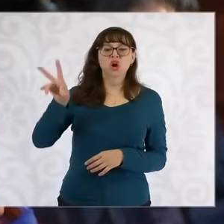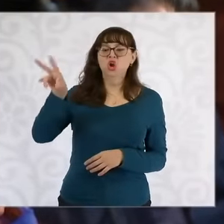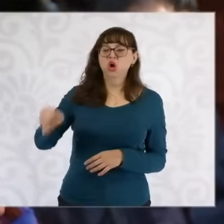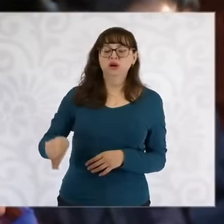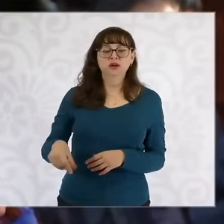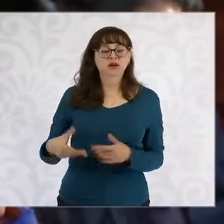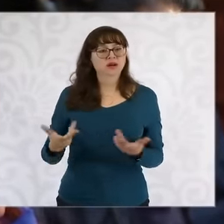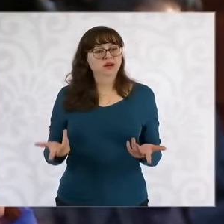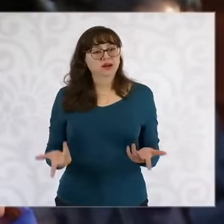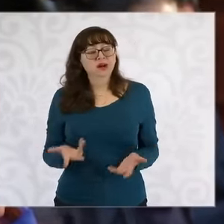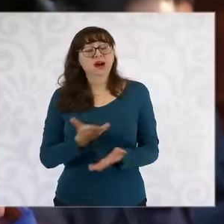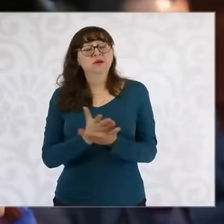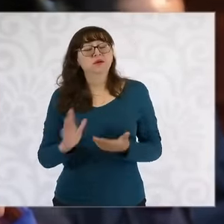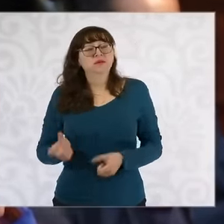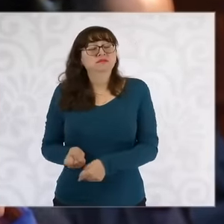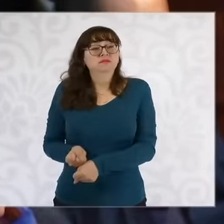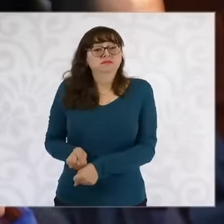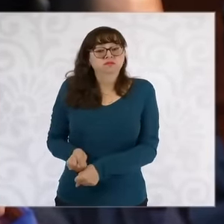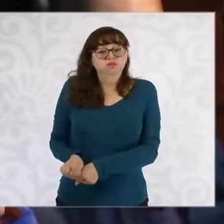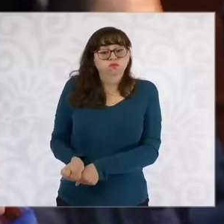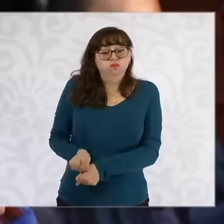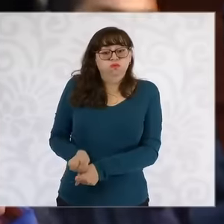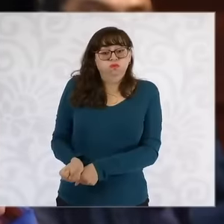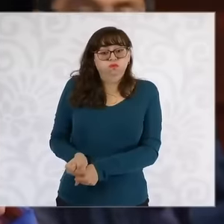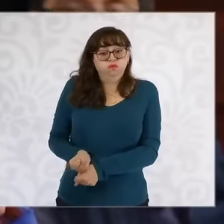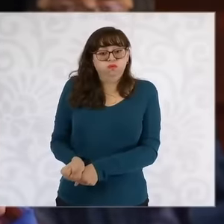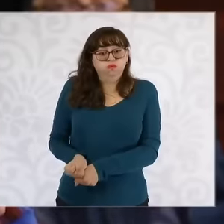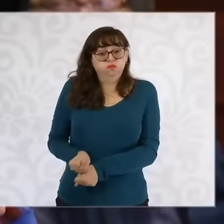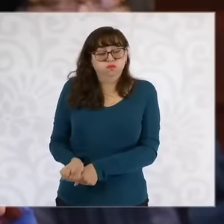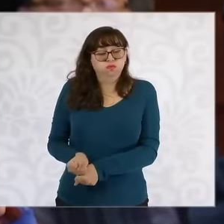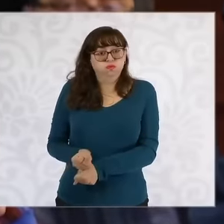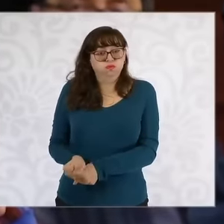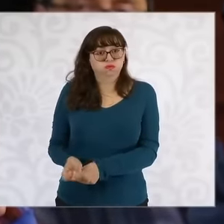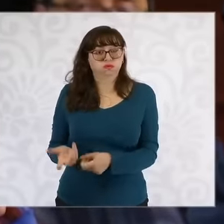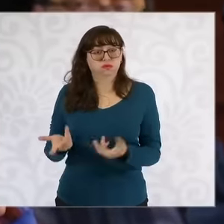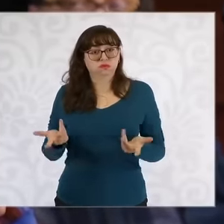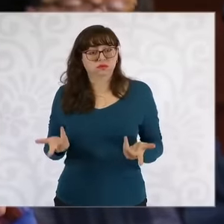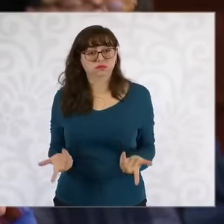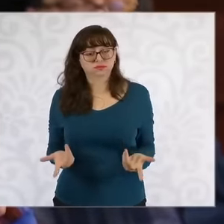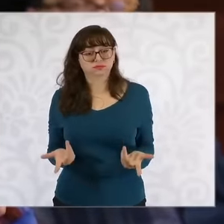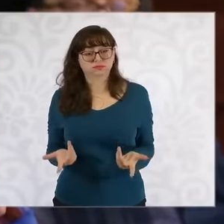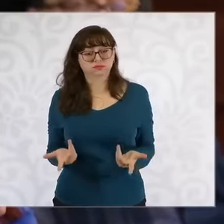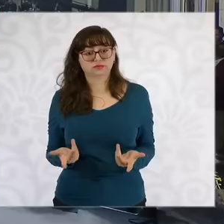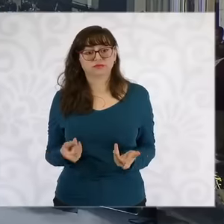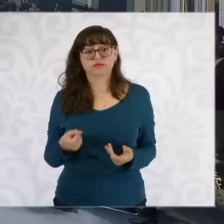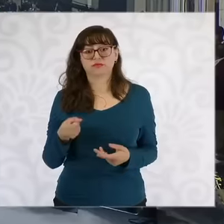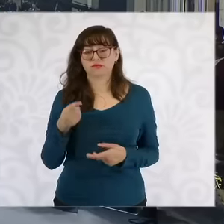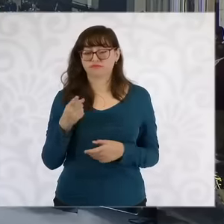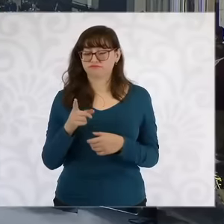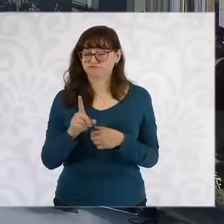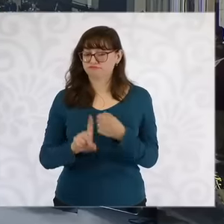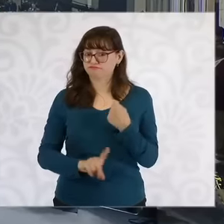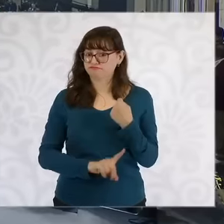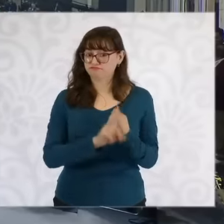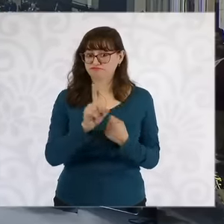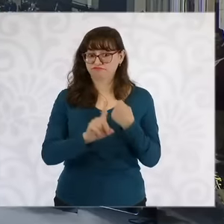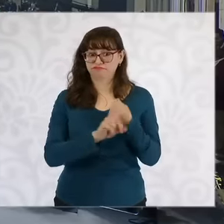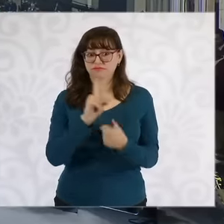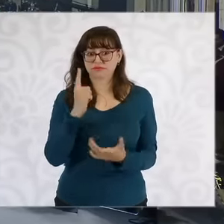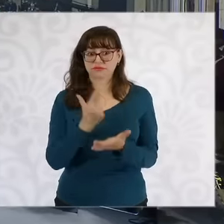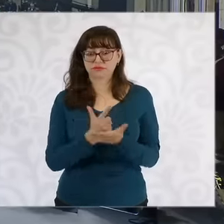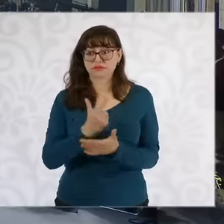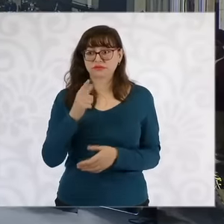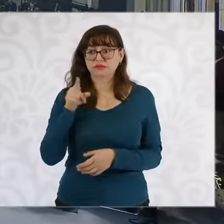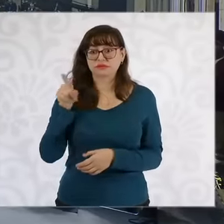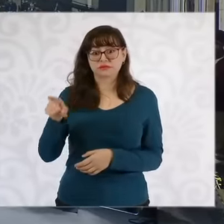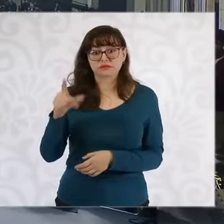fuera poco, fue torturado al momento de su detención arbitraria. Es un grave peligro que los líderes sociales